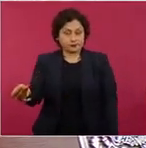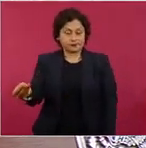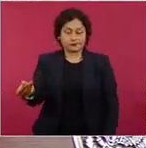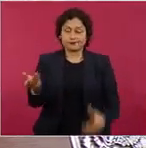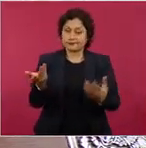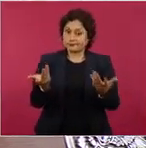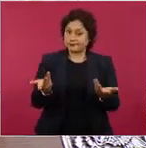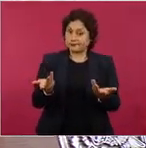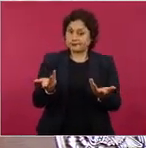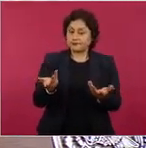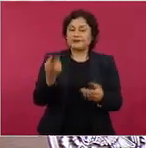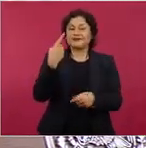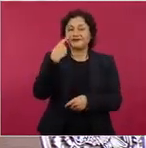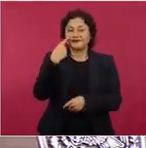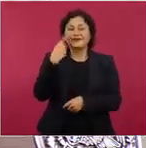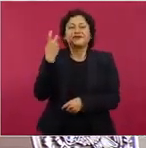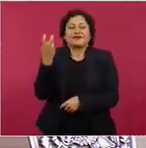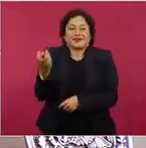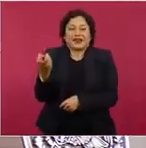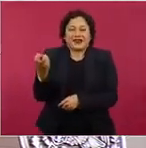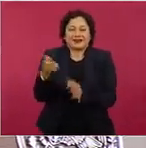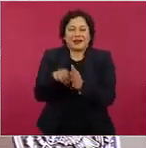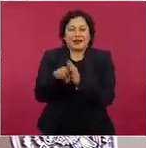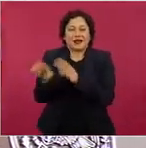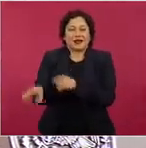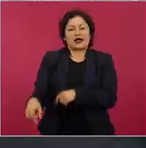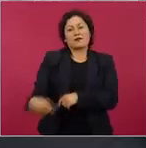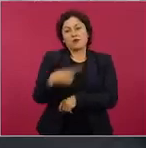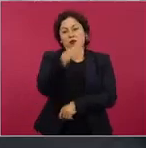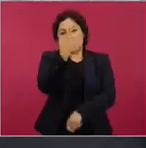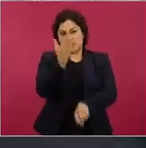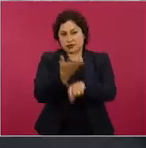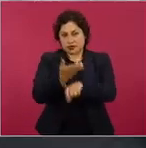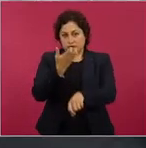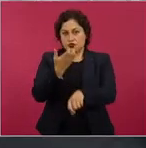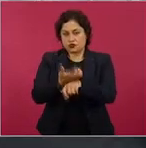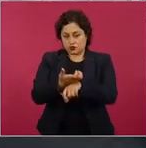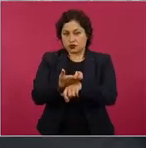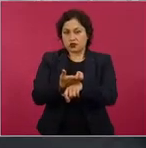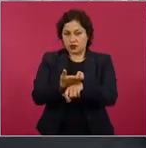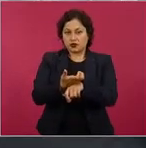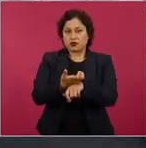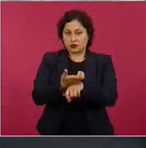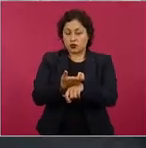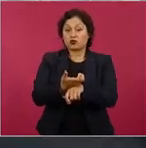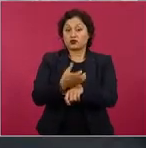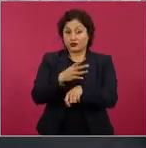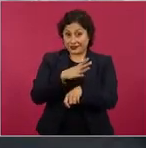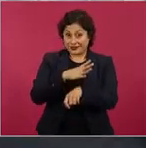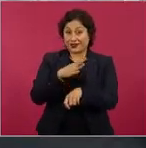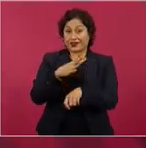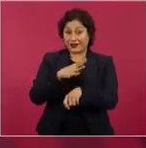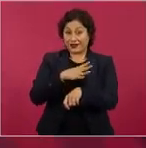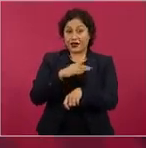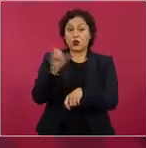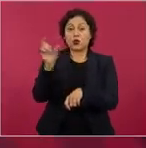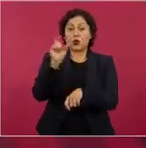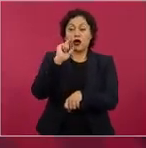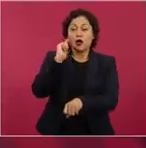Esto lo hacen en Estados Unidos. Recuperan, incluso recuperan hasta dinero que es nuestro,